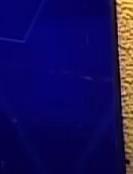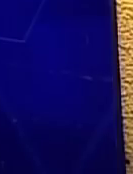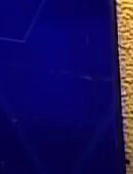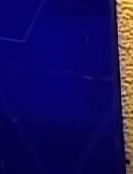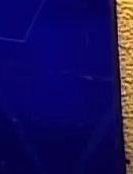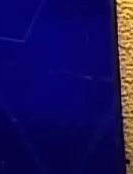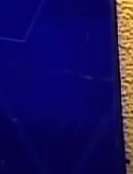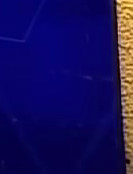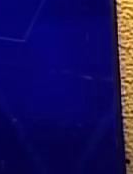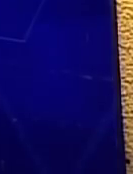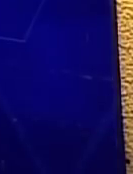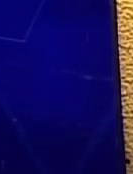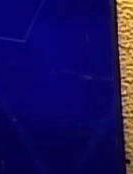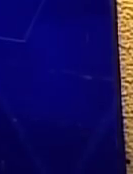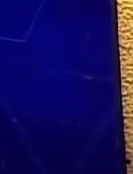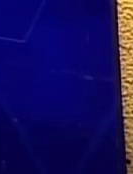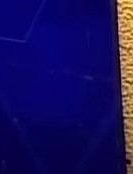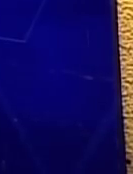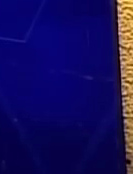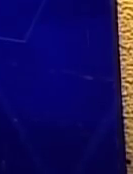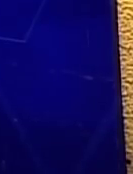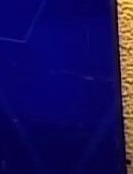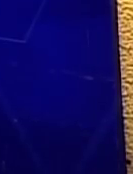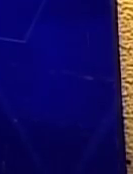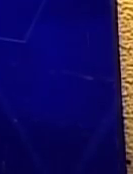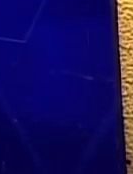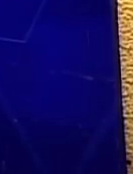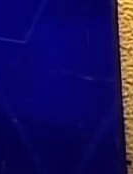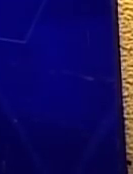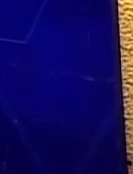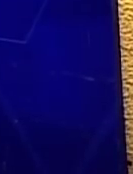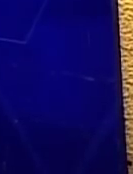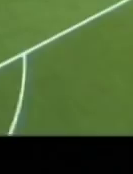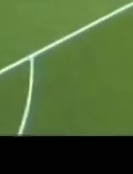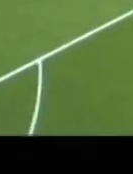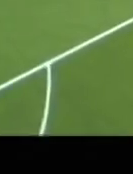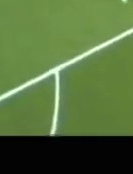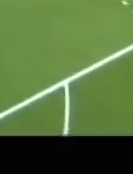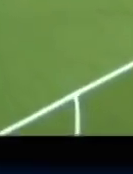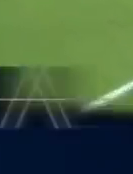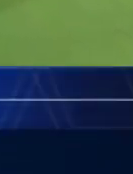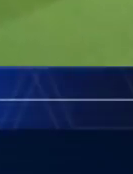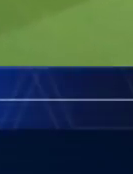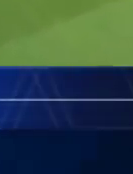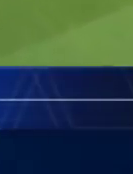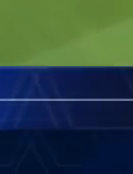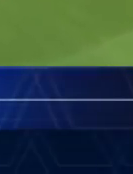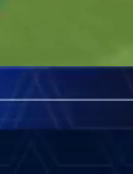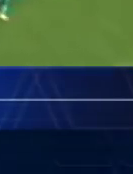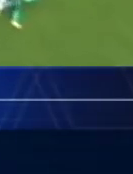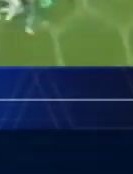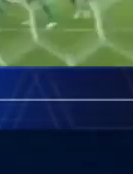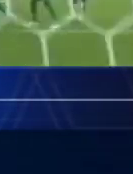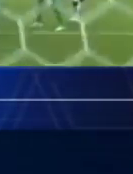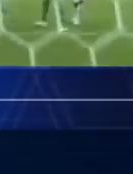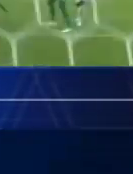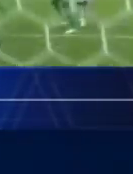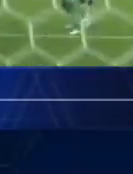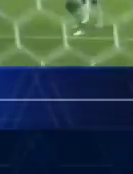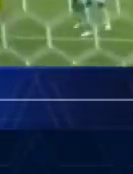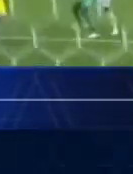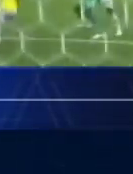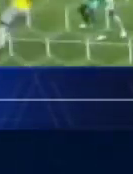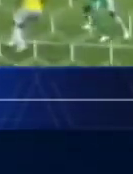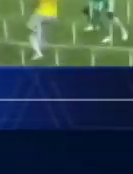final tras vencer a Senegal 1-0. En Samara, el conjunto cafetalero disputó su último partido de la ronda